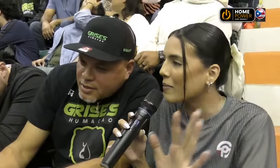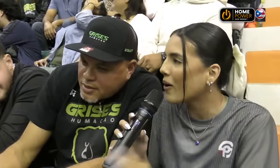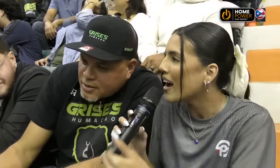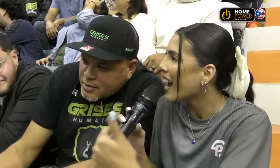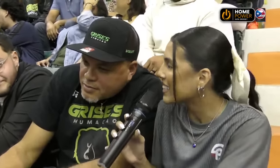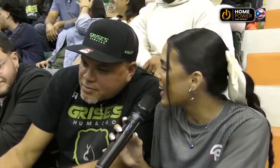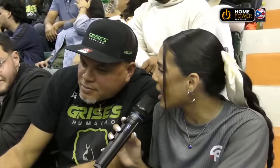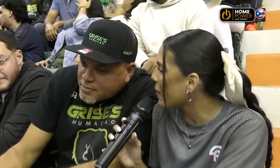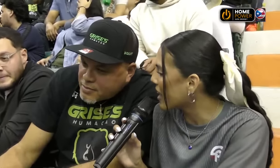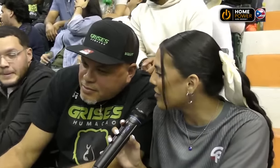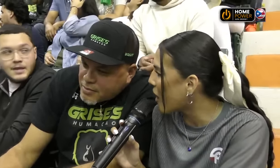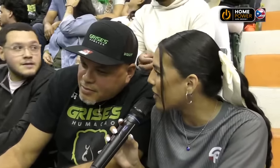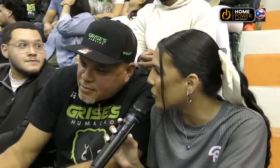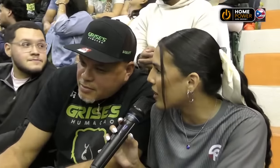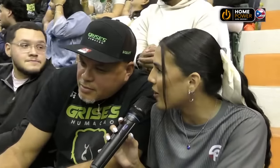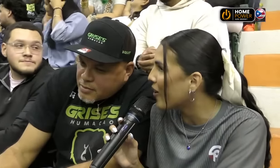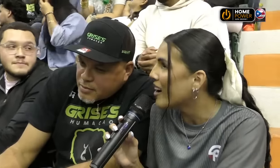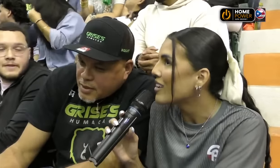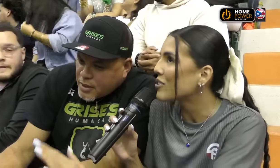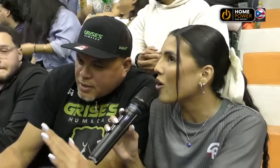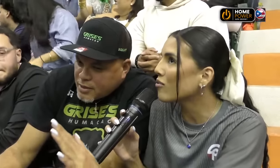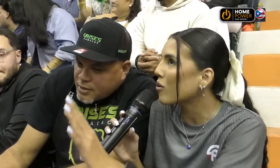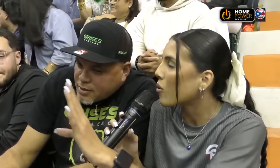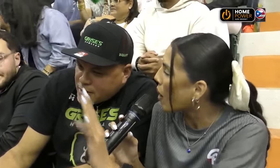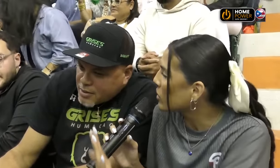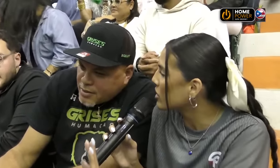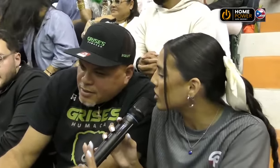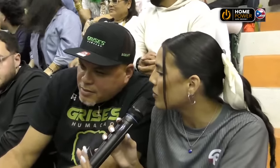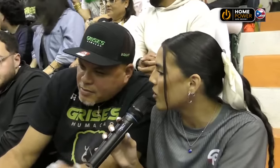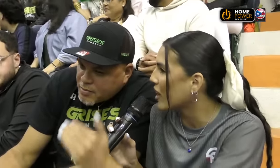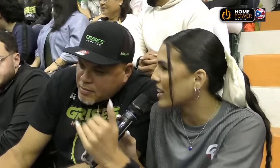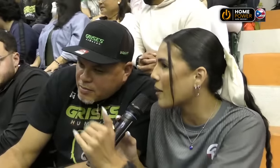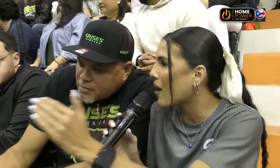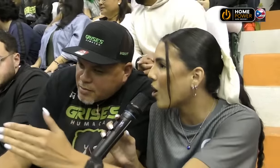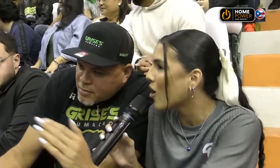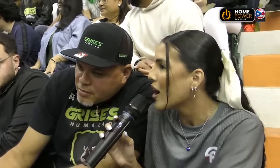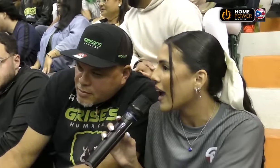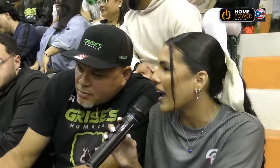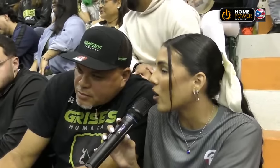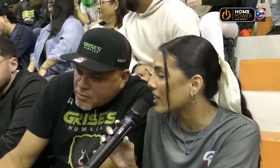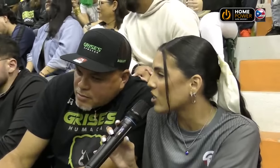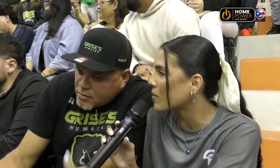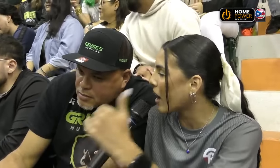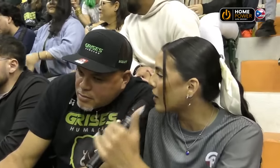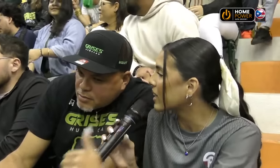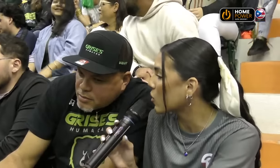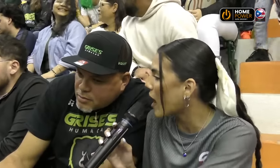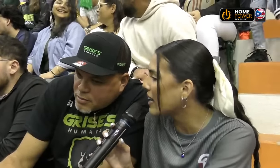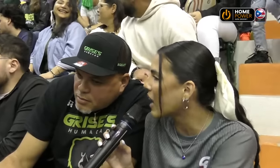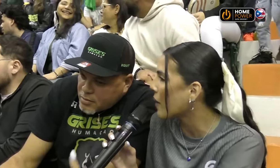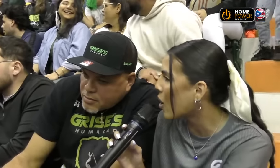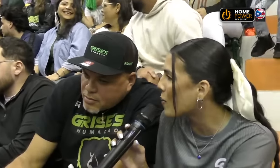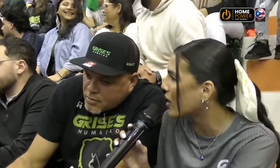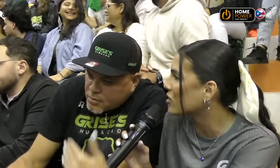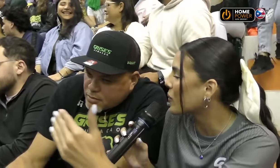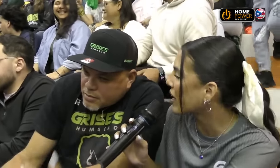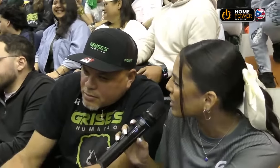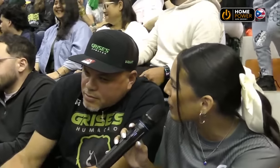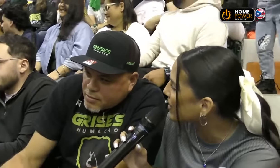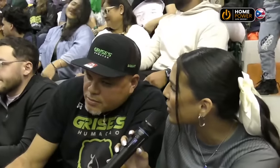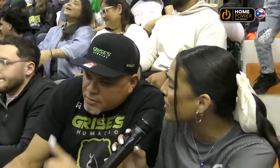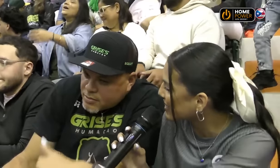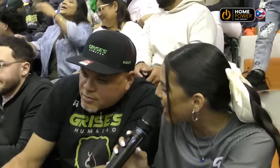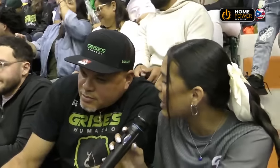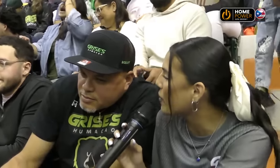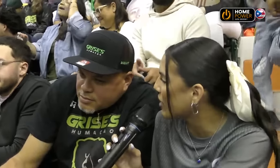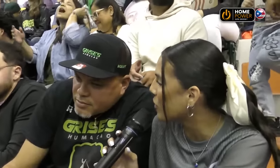otro equipo, estás aquí apoyando a tu hijo. Son 4 o 5 puntos los que están abajo, los grises de Macao ante Toa Alta. Háblanos un poquito sobre este